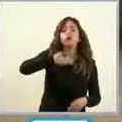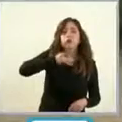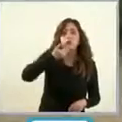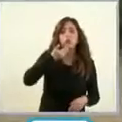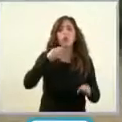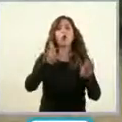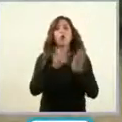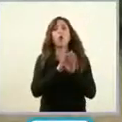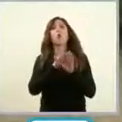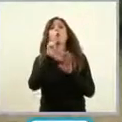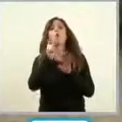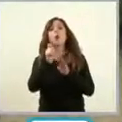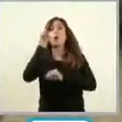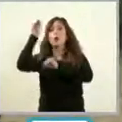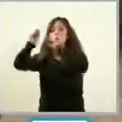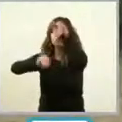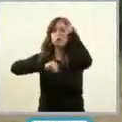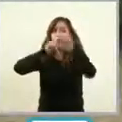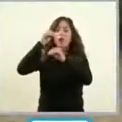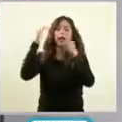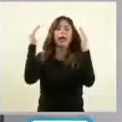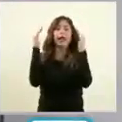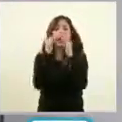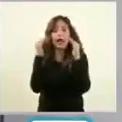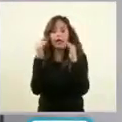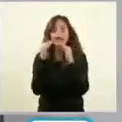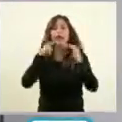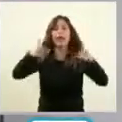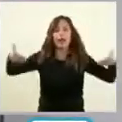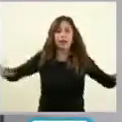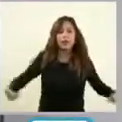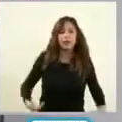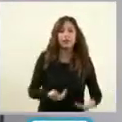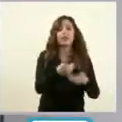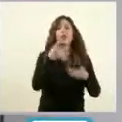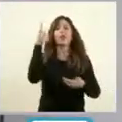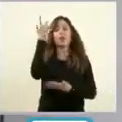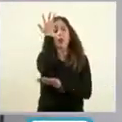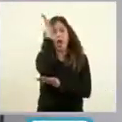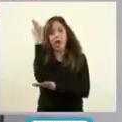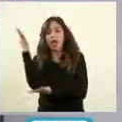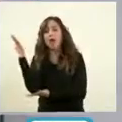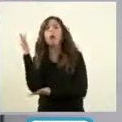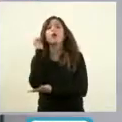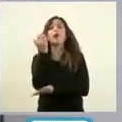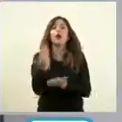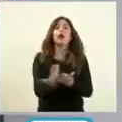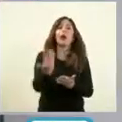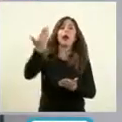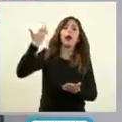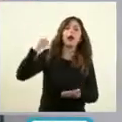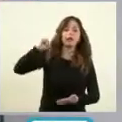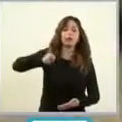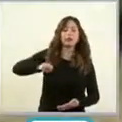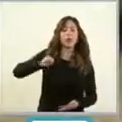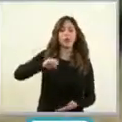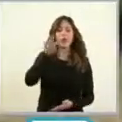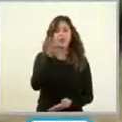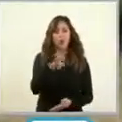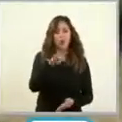bueno, pues arreglar la casa, nacimiento y Sí, todo este tipo de sí, cosas. sí. Árbol ya a partir del siglo XIX, Sí. casi el siglo